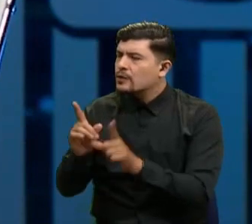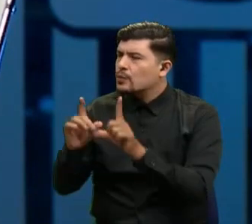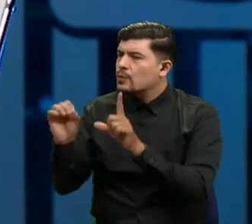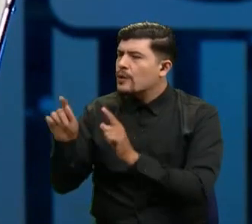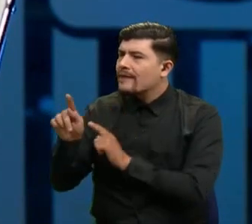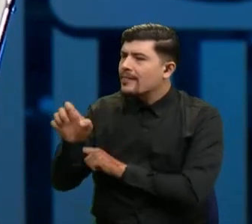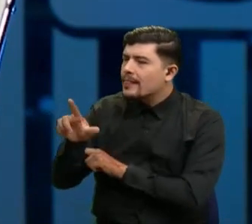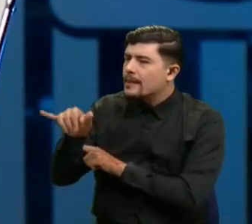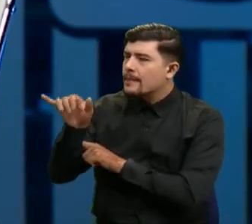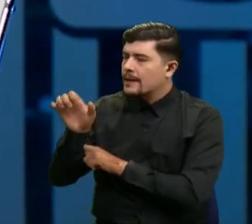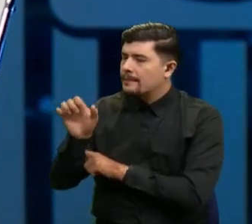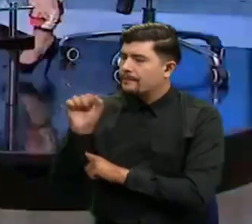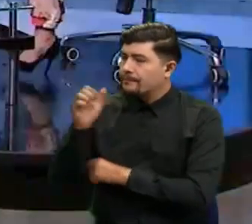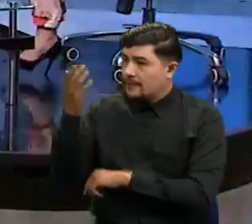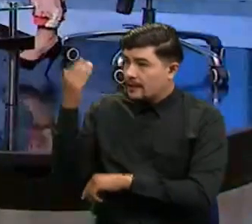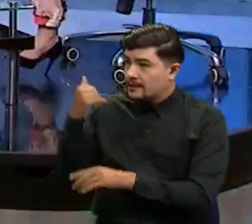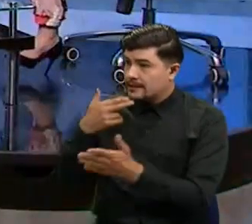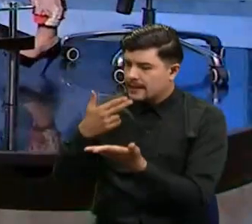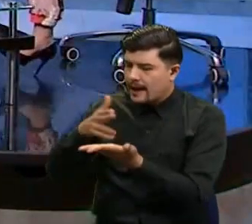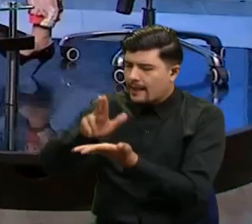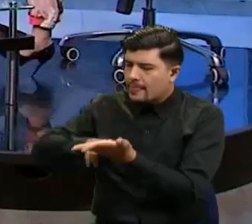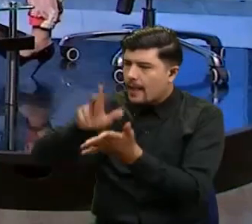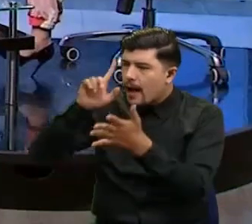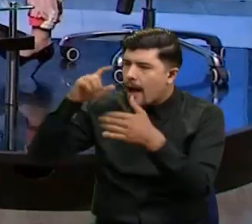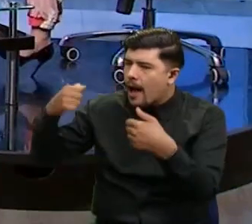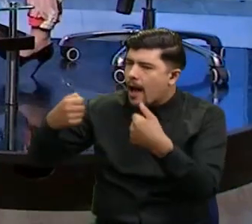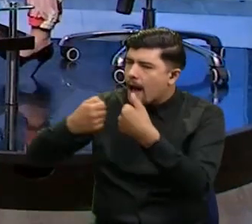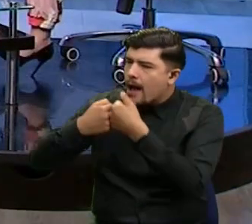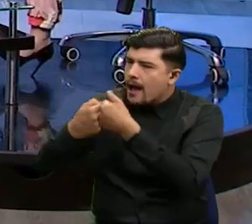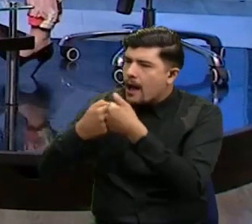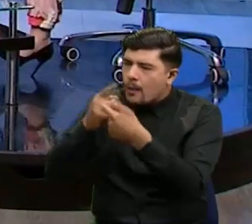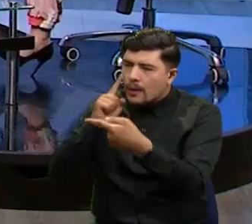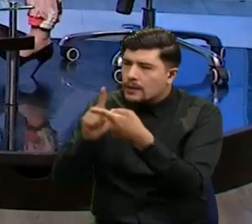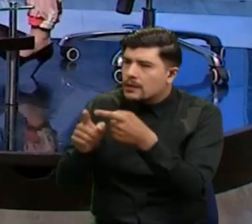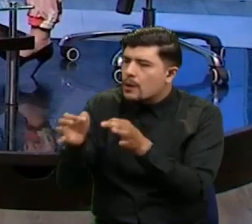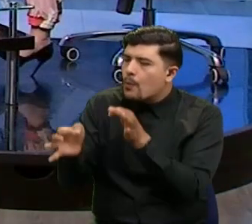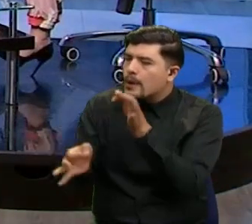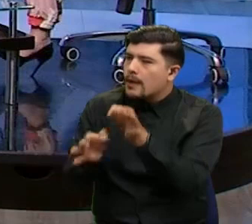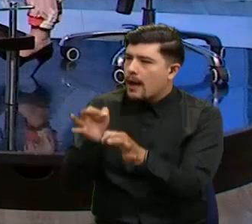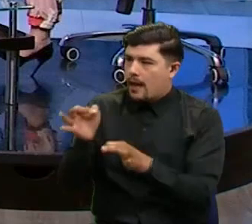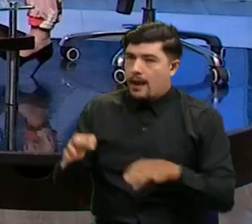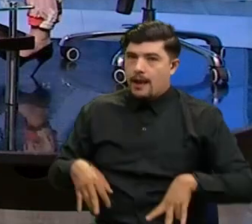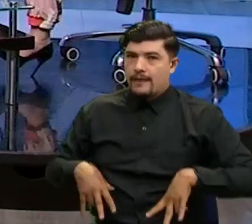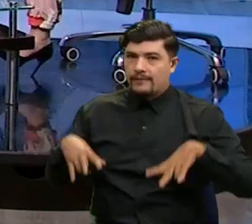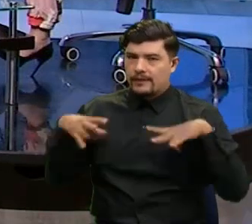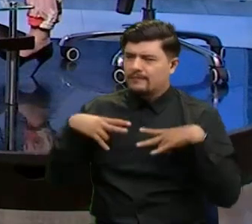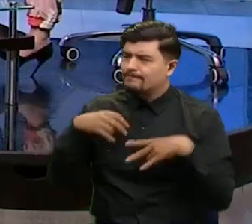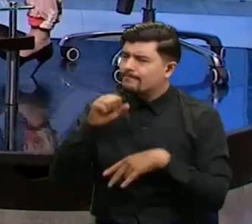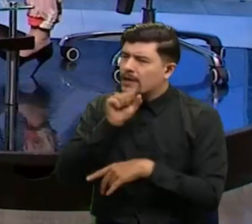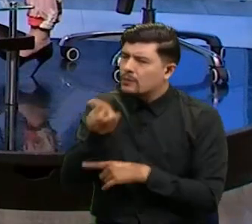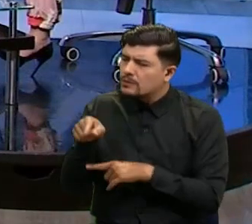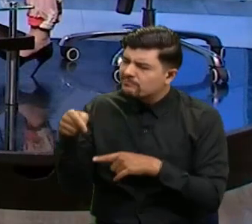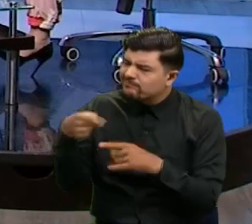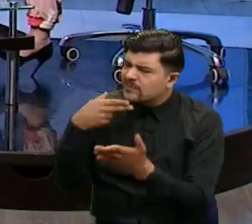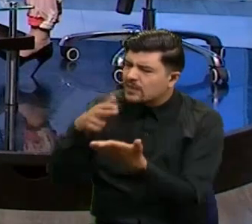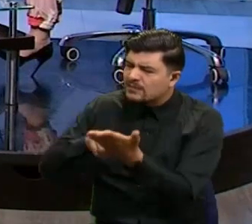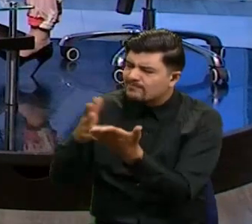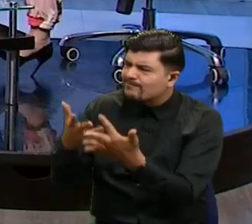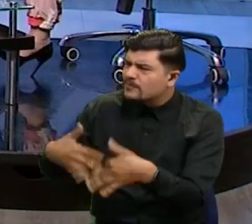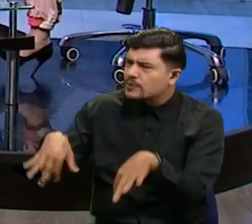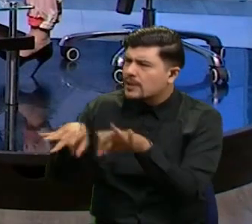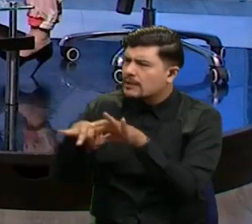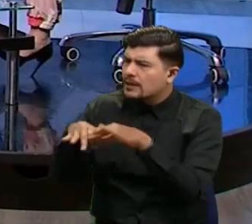Carta de la Alianza por la Vida. ¿En qué consiste esta carta y por qué es tan importante? Pues específicamente porque se están hablando